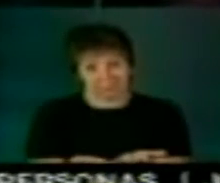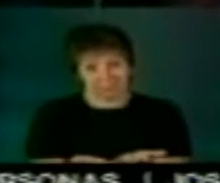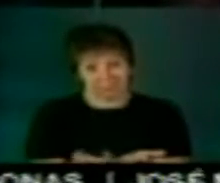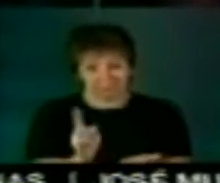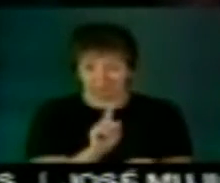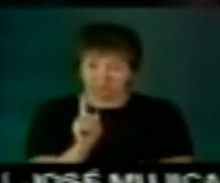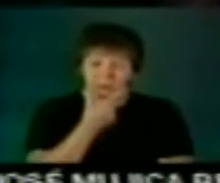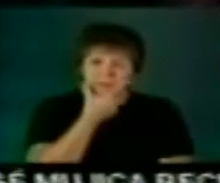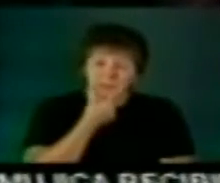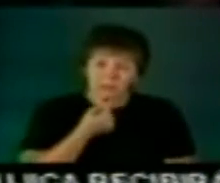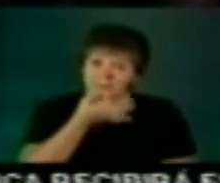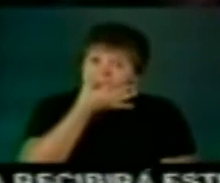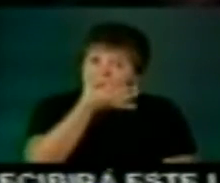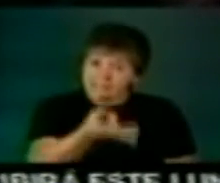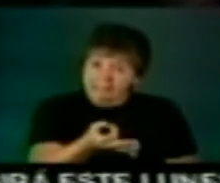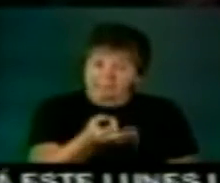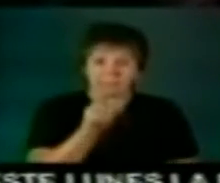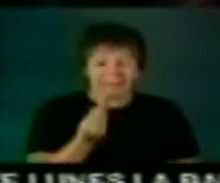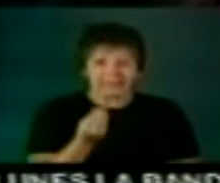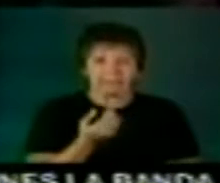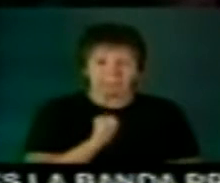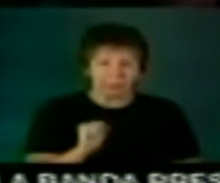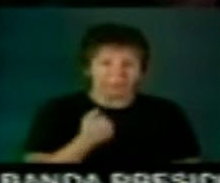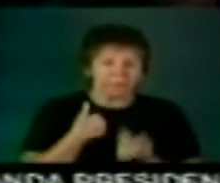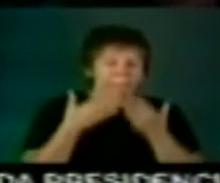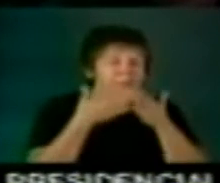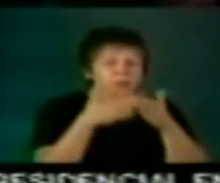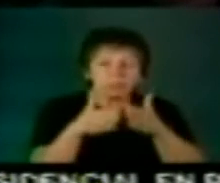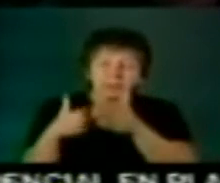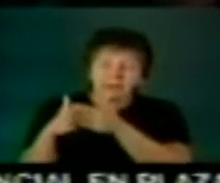está fácil de saber, me gustaría preguntárselo.